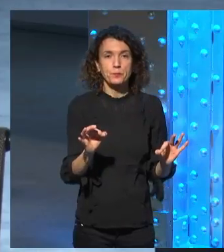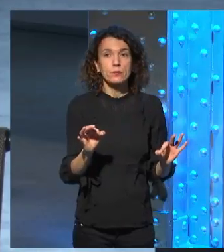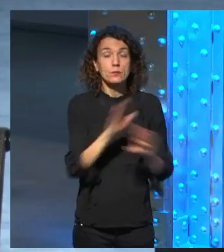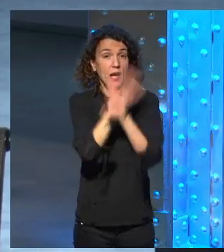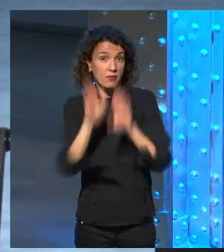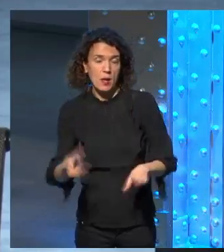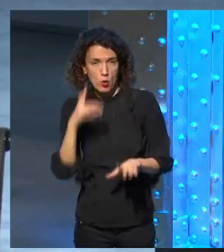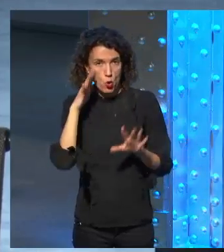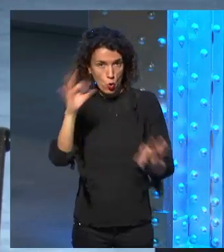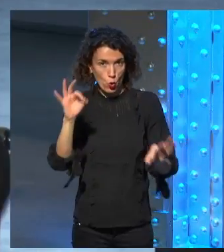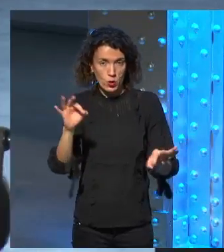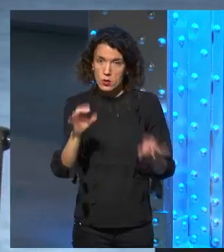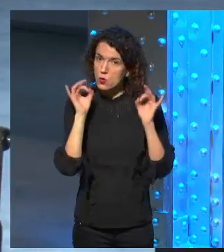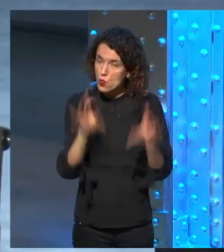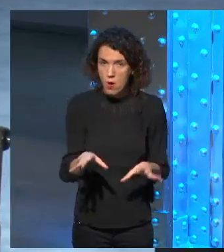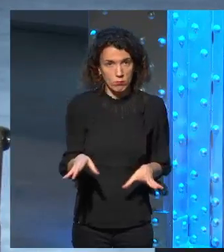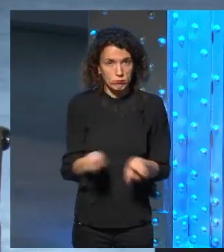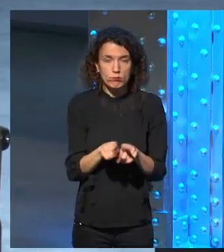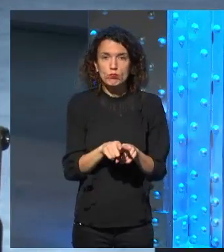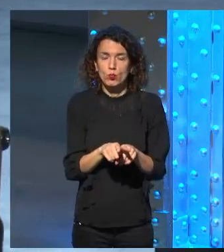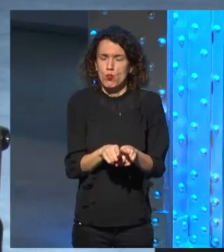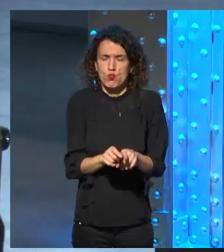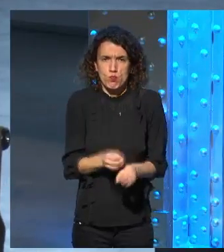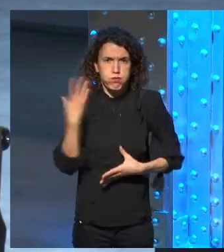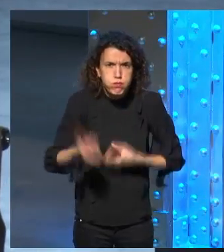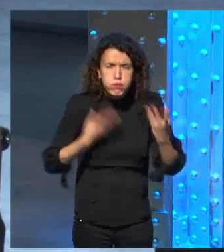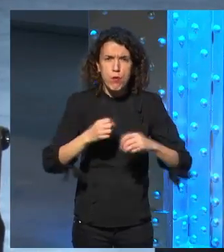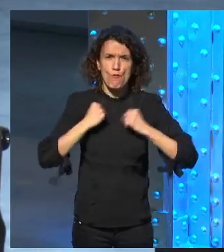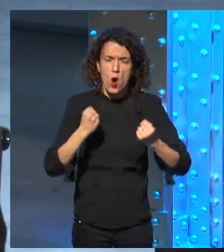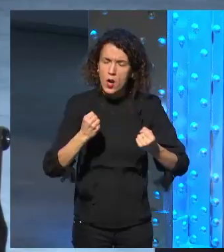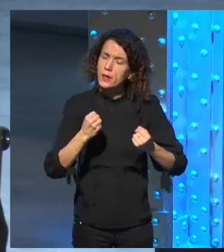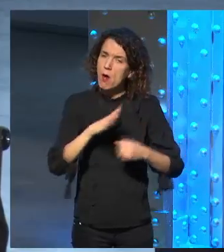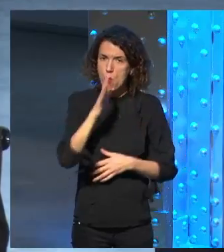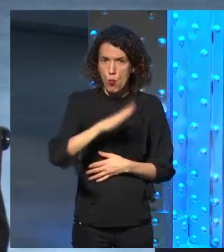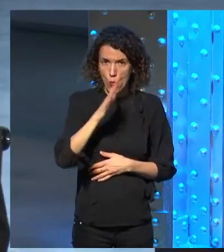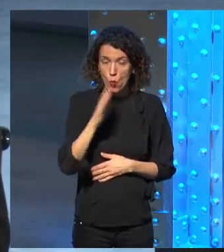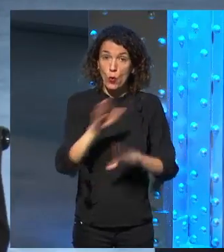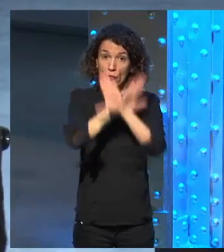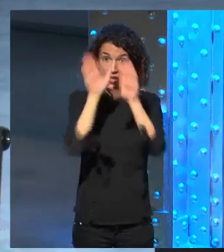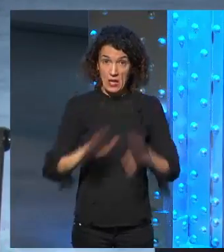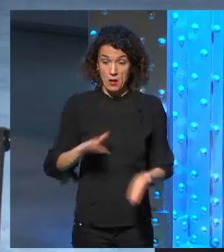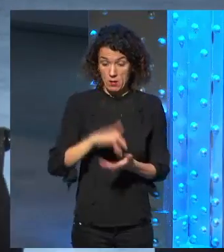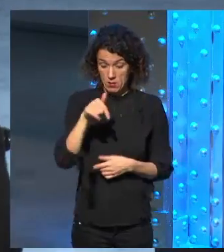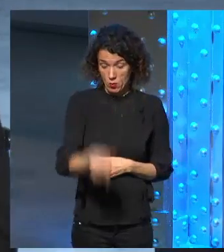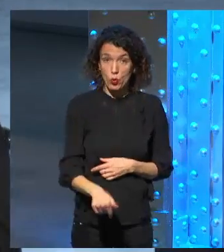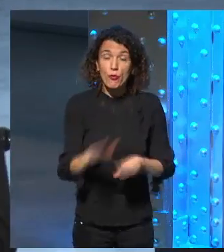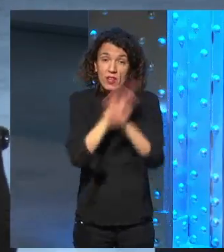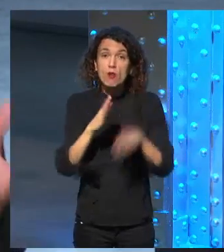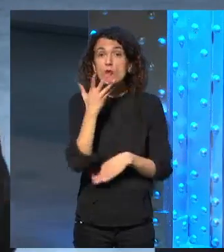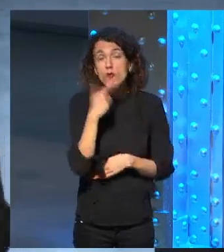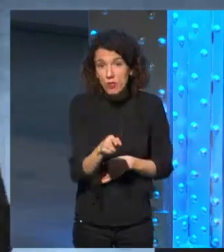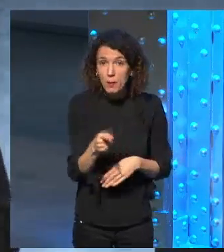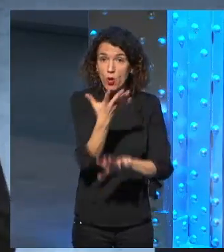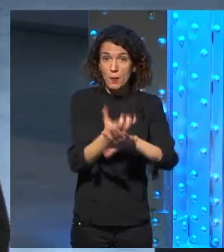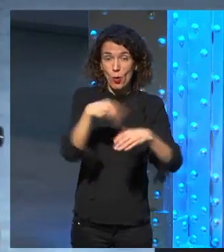Y el final, evidentemente, es también igualmente explosivo, espectacular y demás. Pero este final, que hoy es el final que conocemos, el que